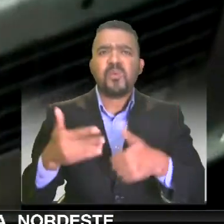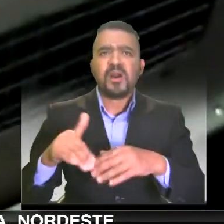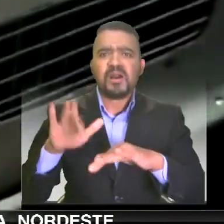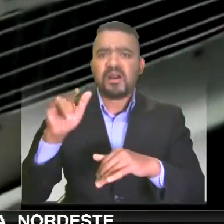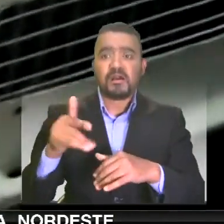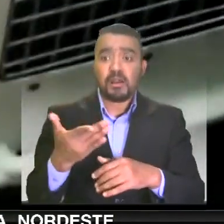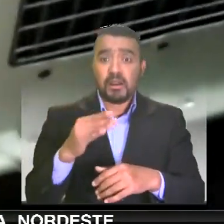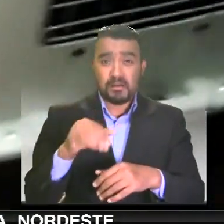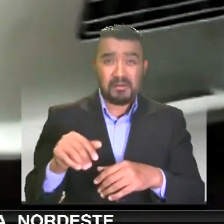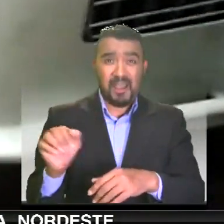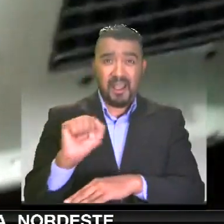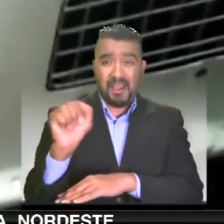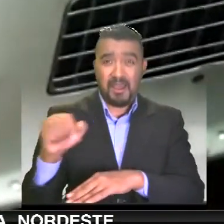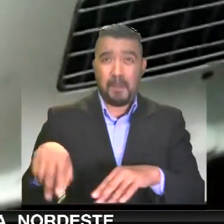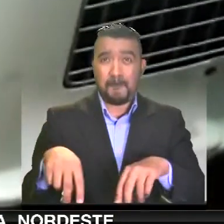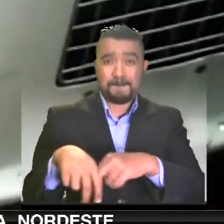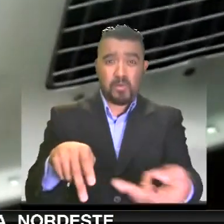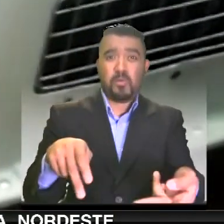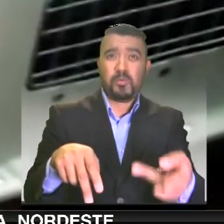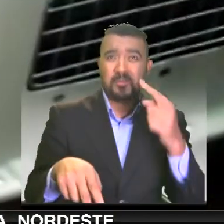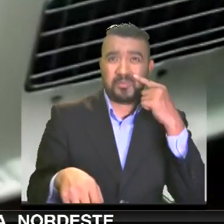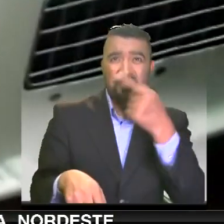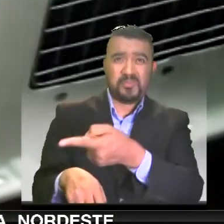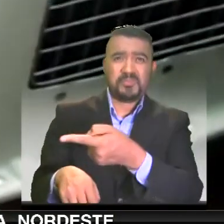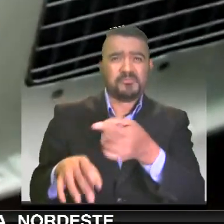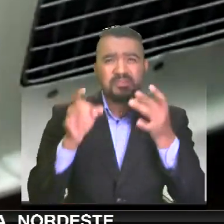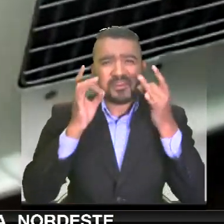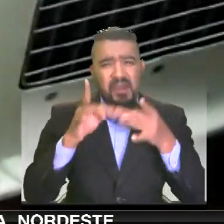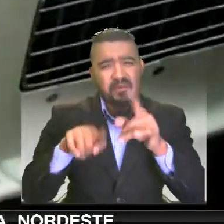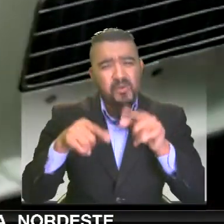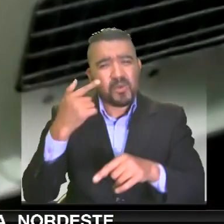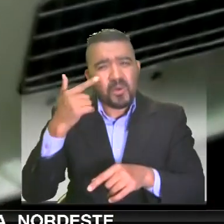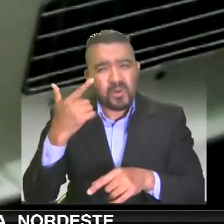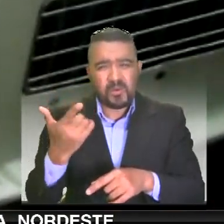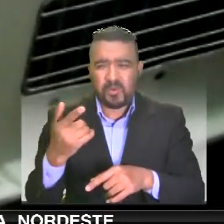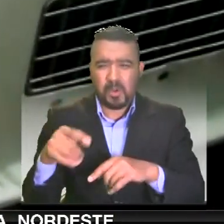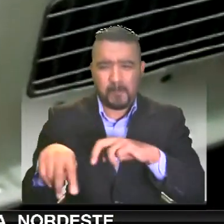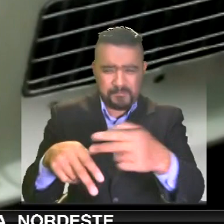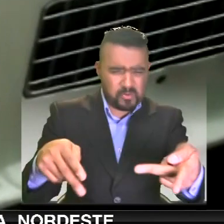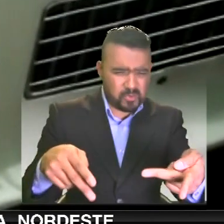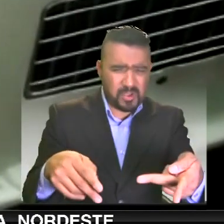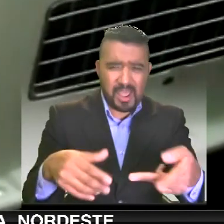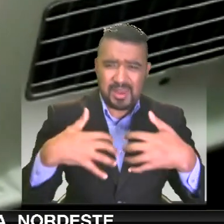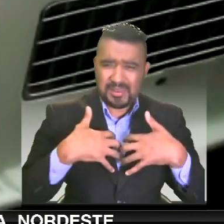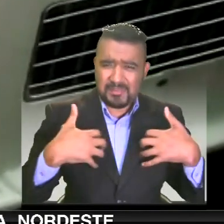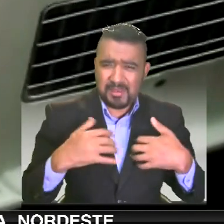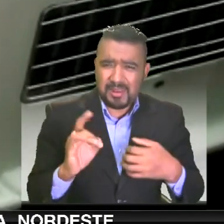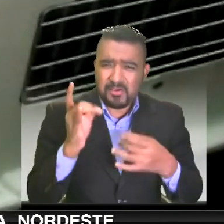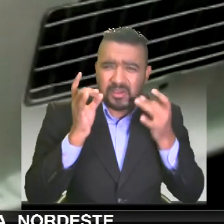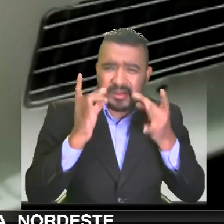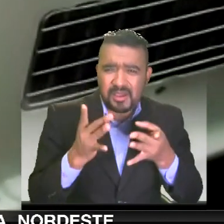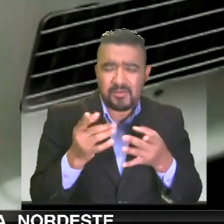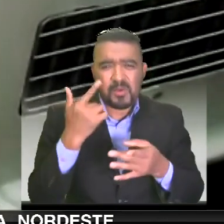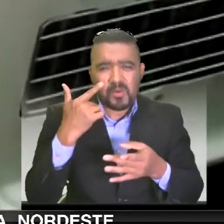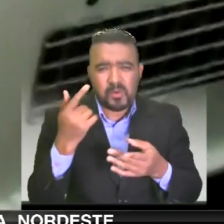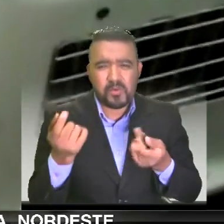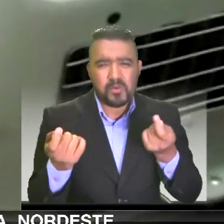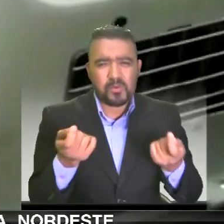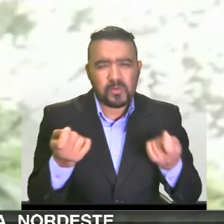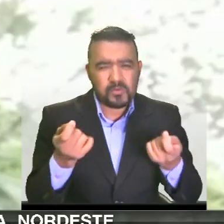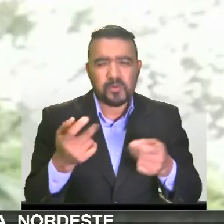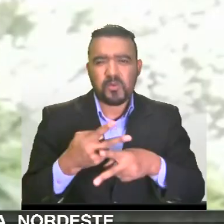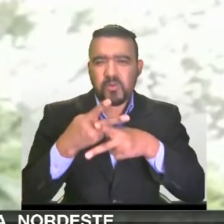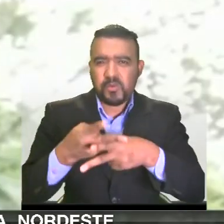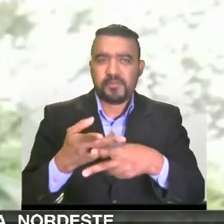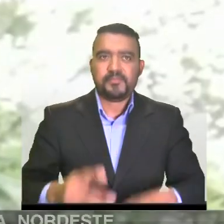fue atropellado y hacen un llamado a los conductores para el cuidado de las especies silvestres en las vías del departamento.